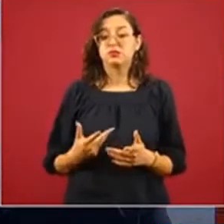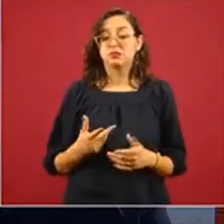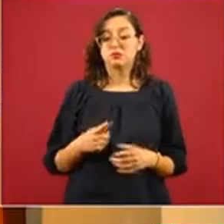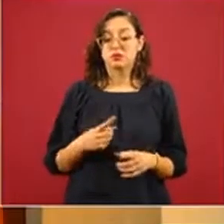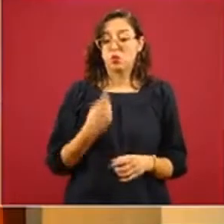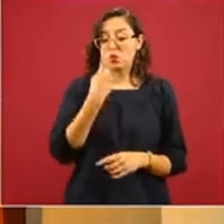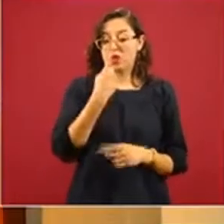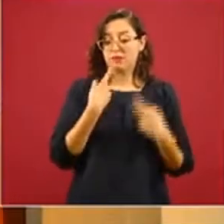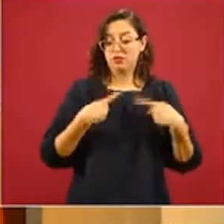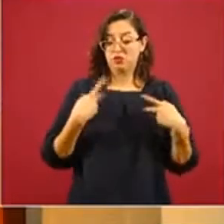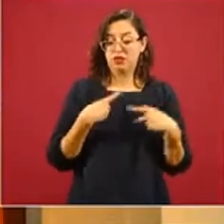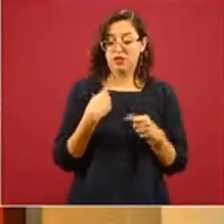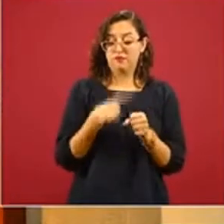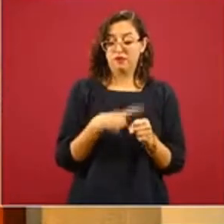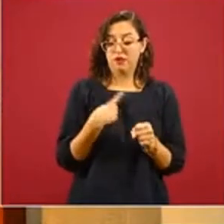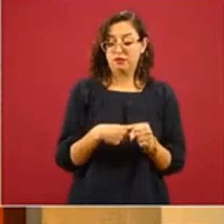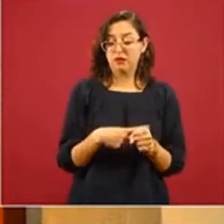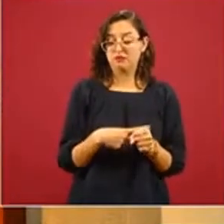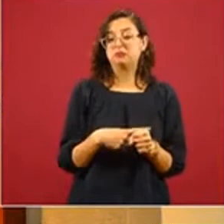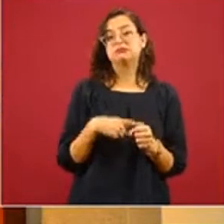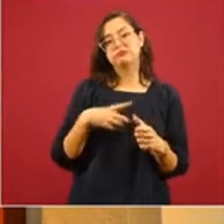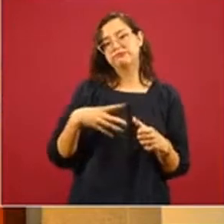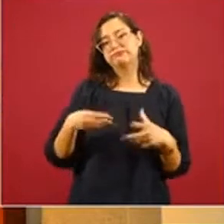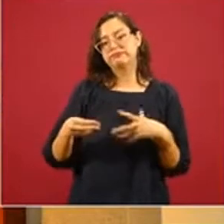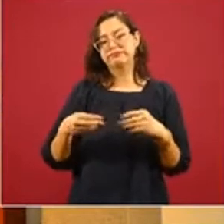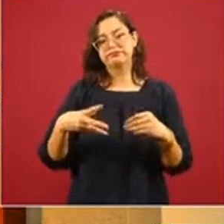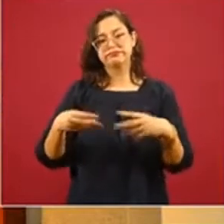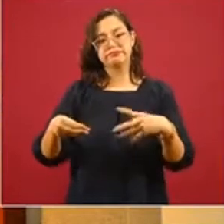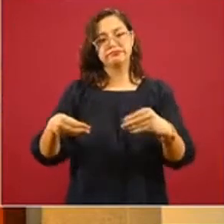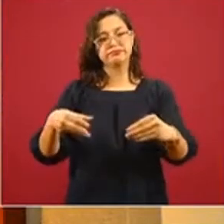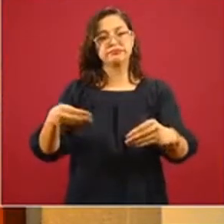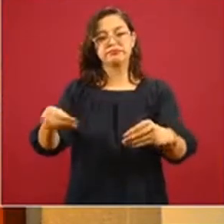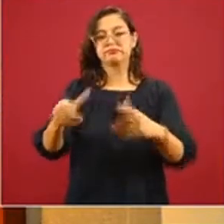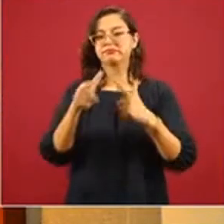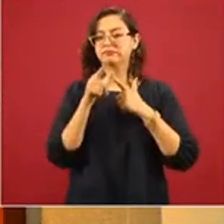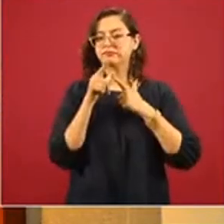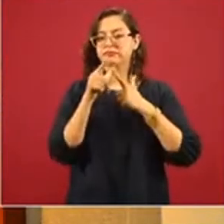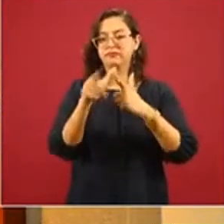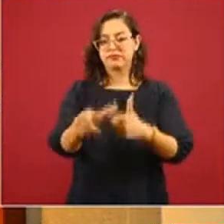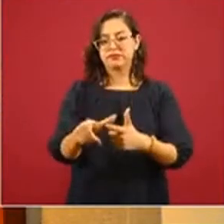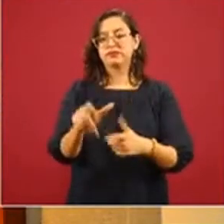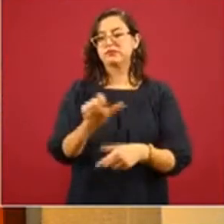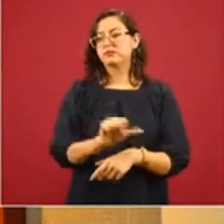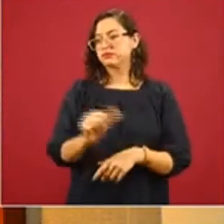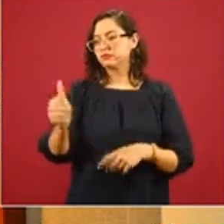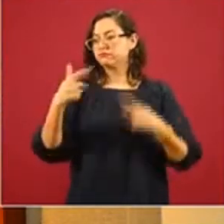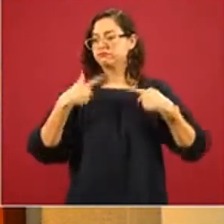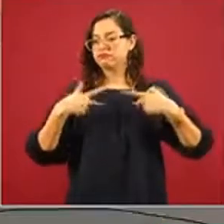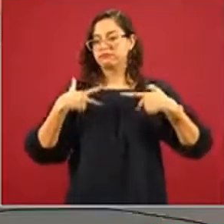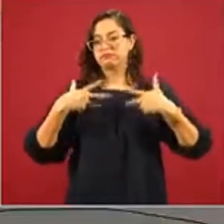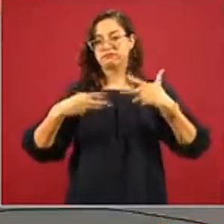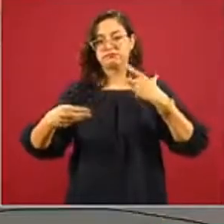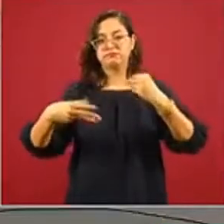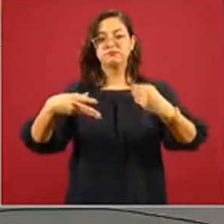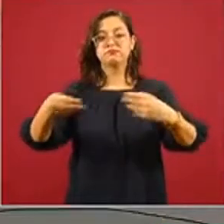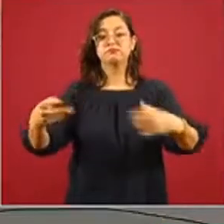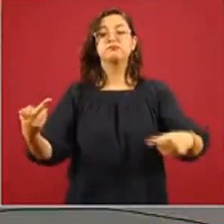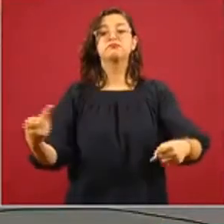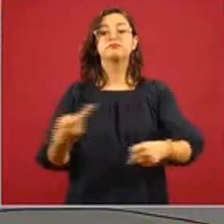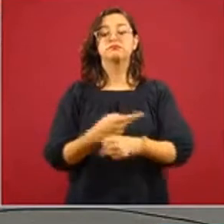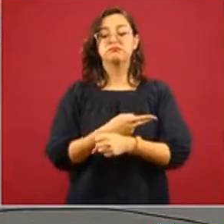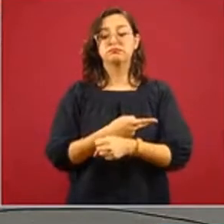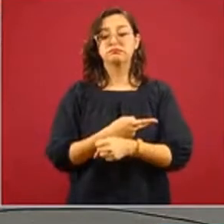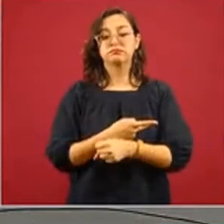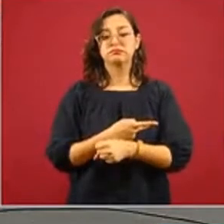de la enfermedad continúe dispersando el virus, contagiando a más personas y que entonces esto lógicamente